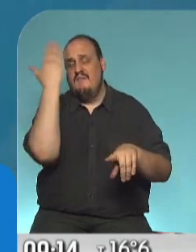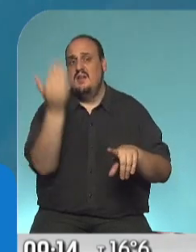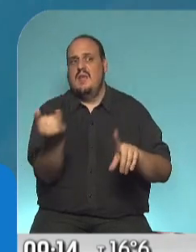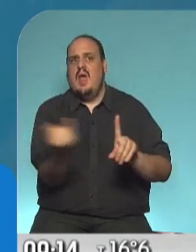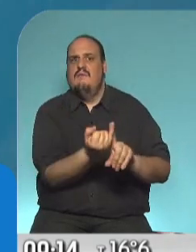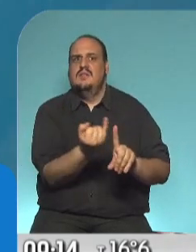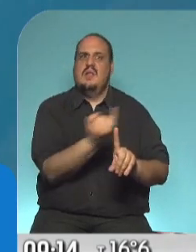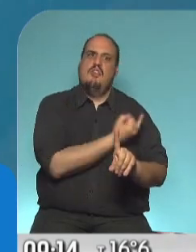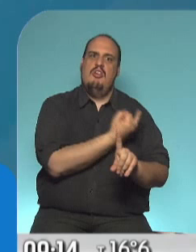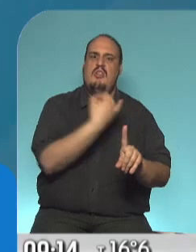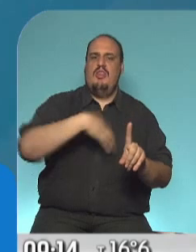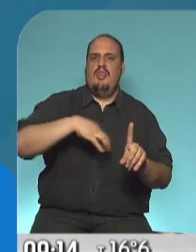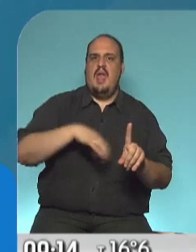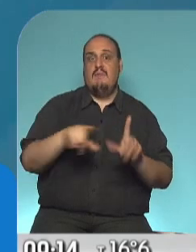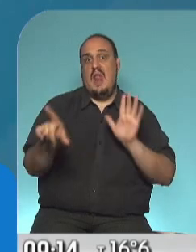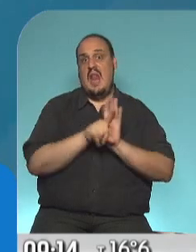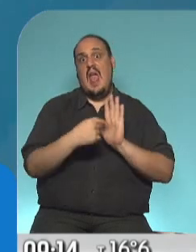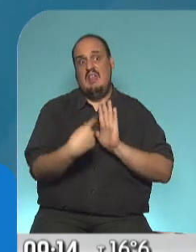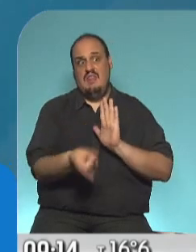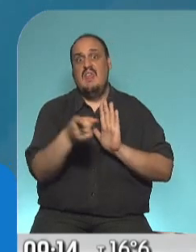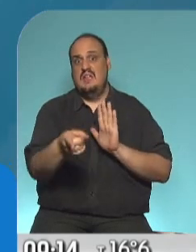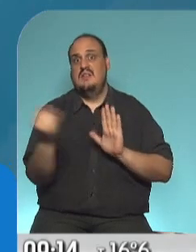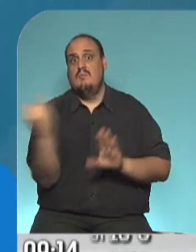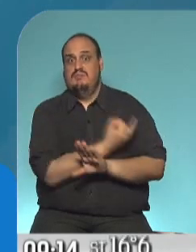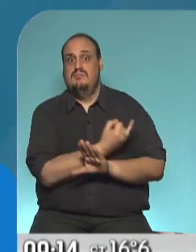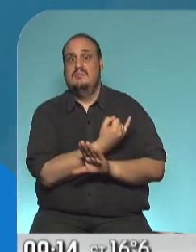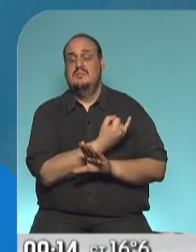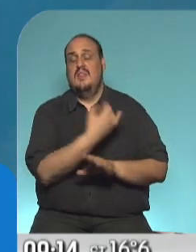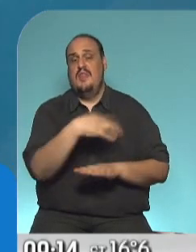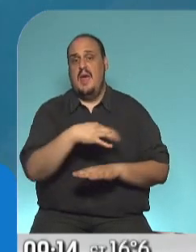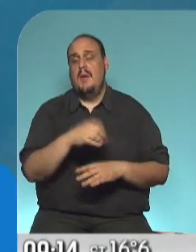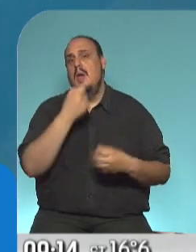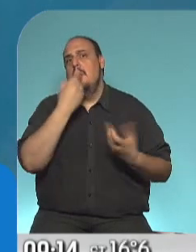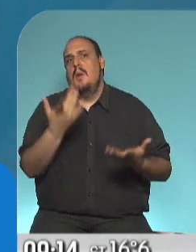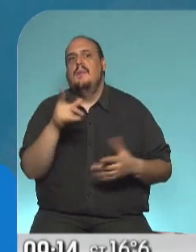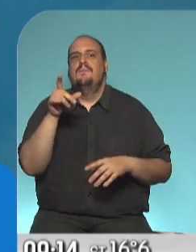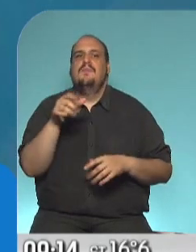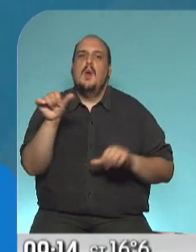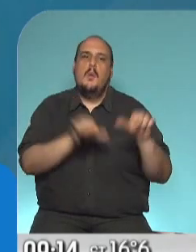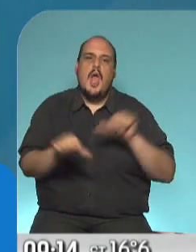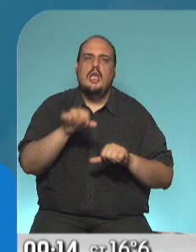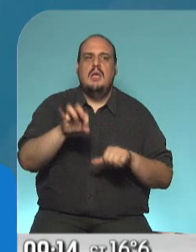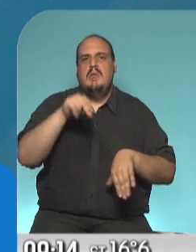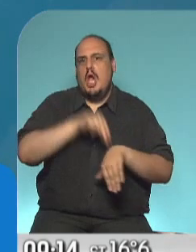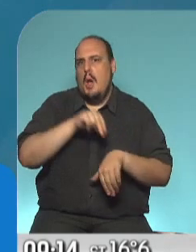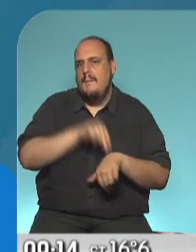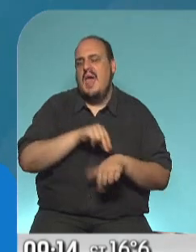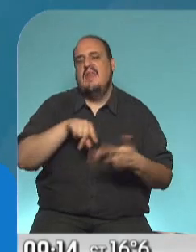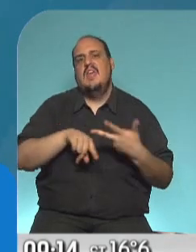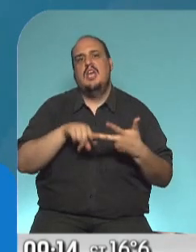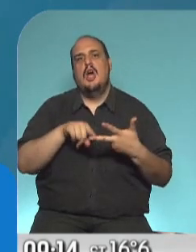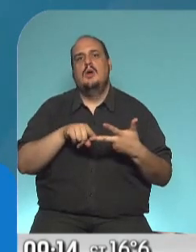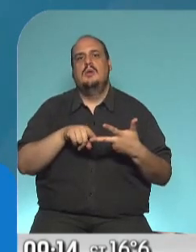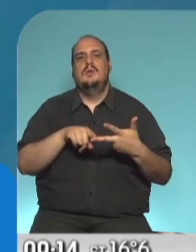que por ley tiene la obligación de realizar esa notificación puede ser él el bioquímico el médico el